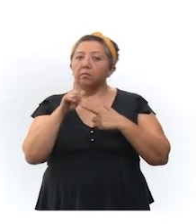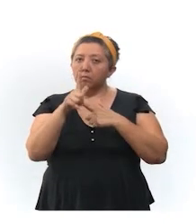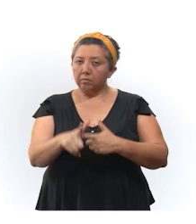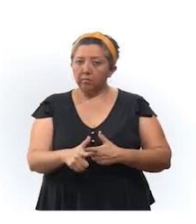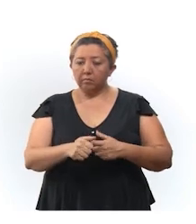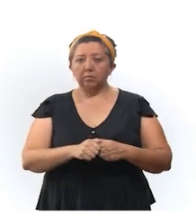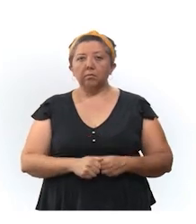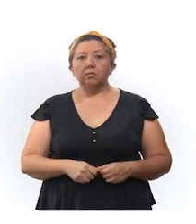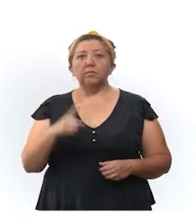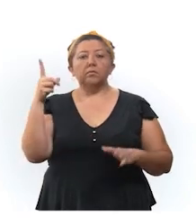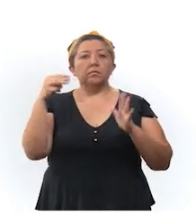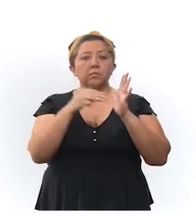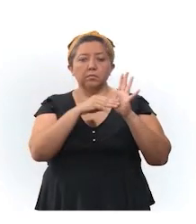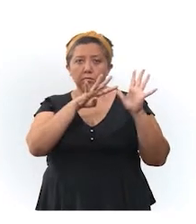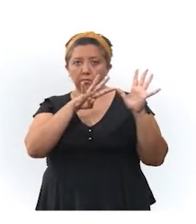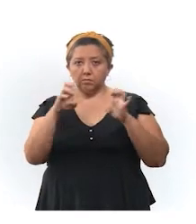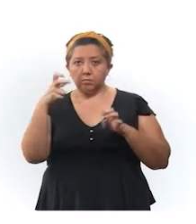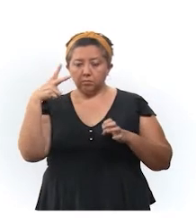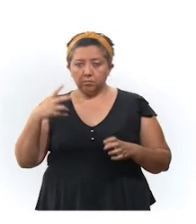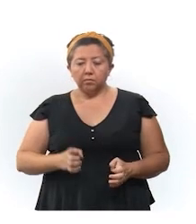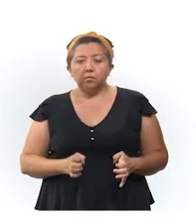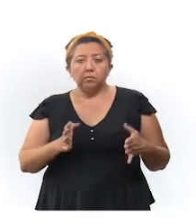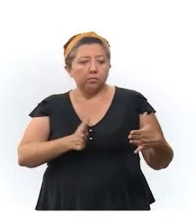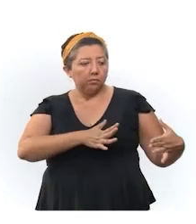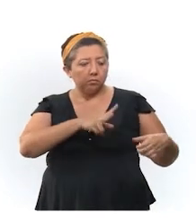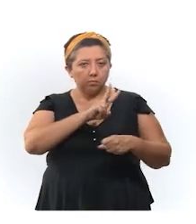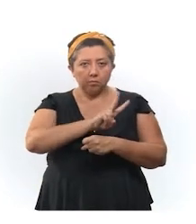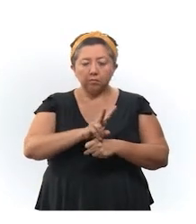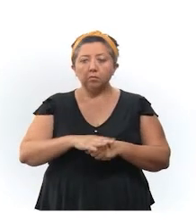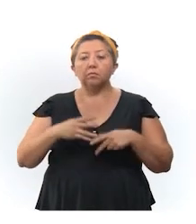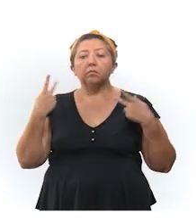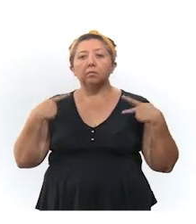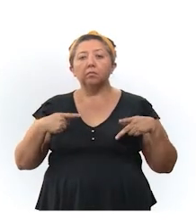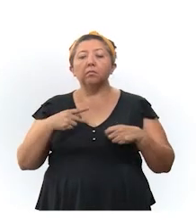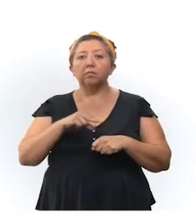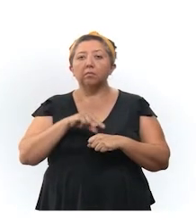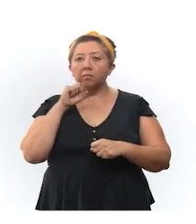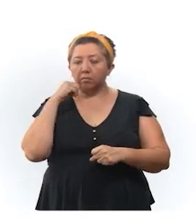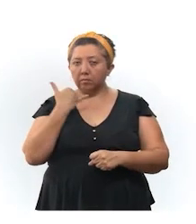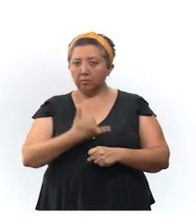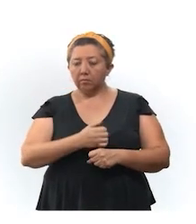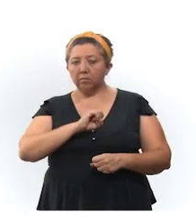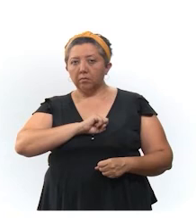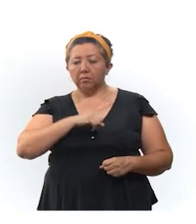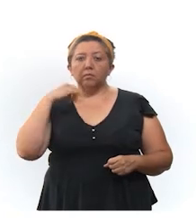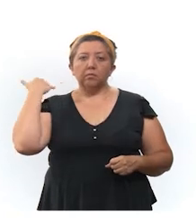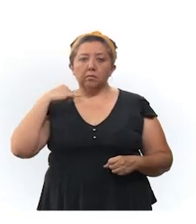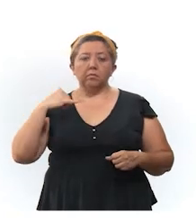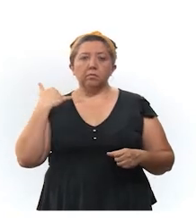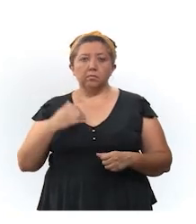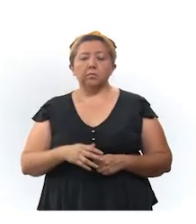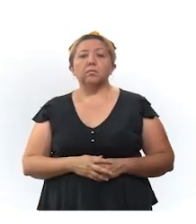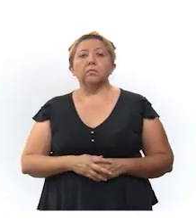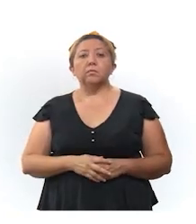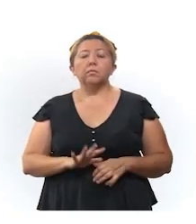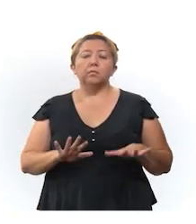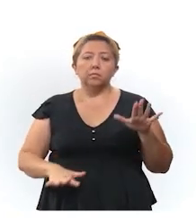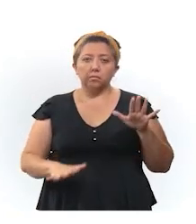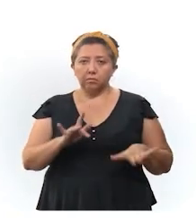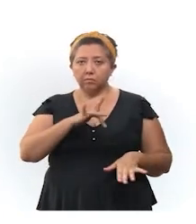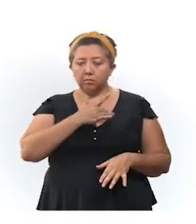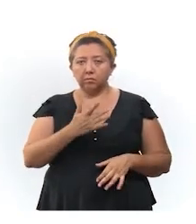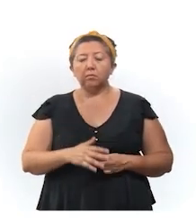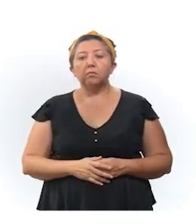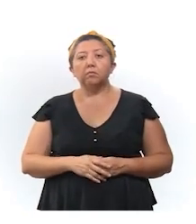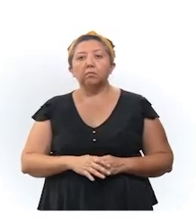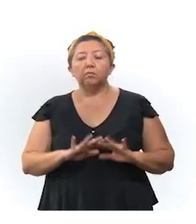casos activos, 1.908 están estables, aislados, monitoreados por personal médico de la Secretaría de Salud. Presentan